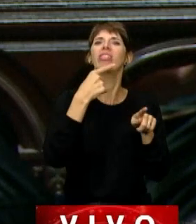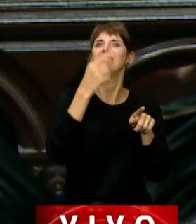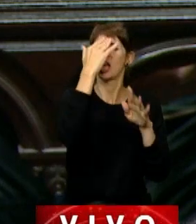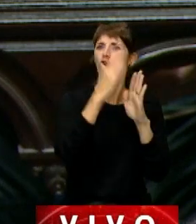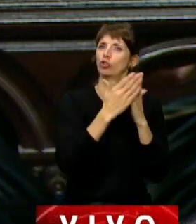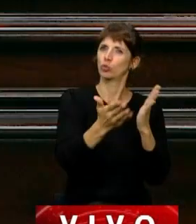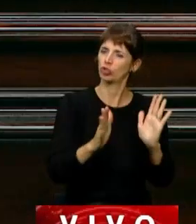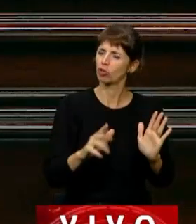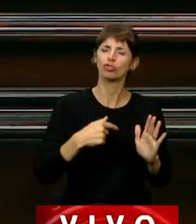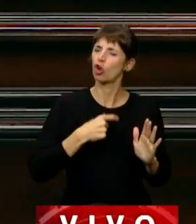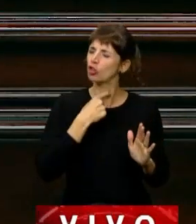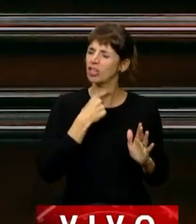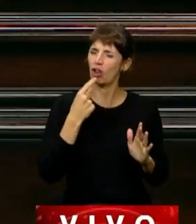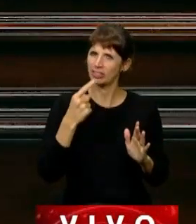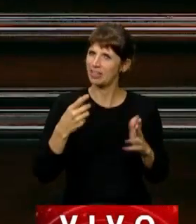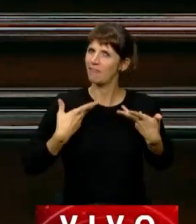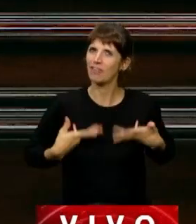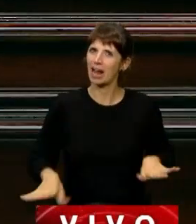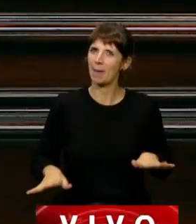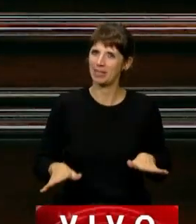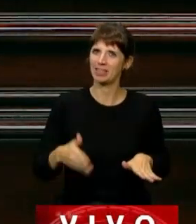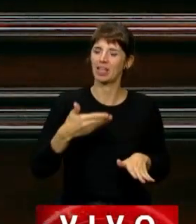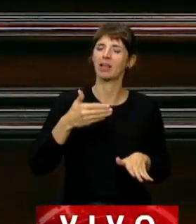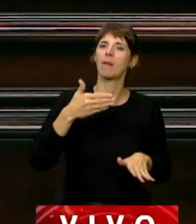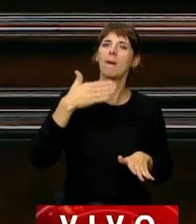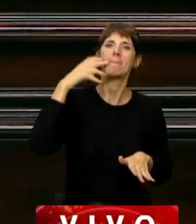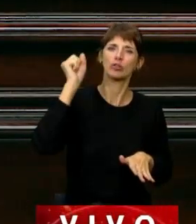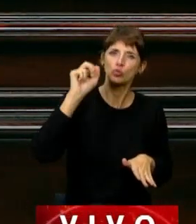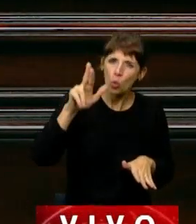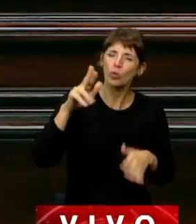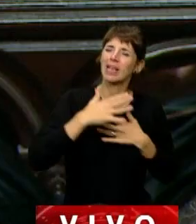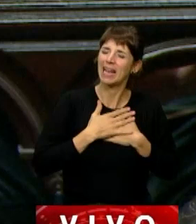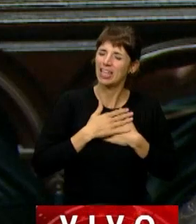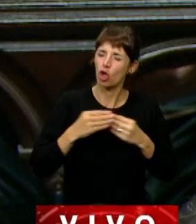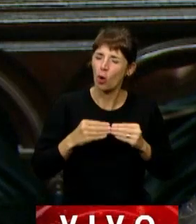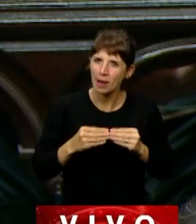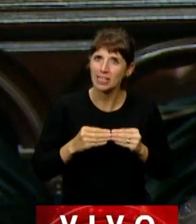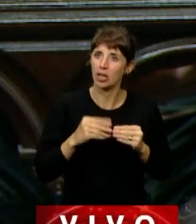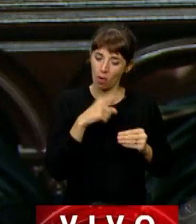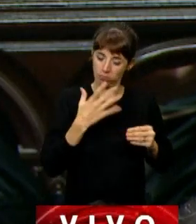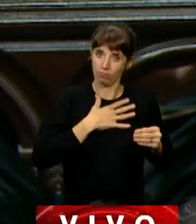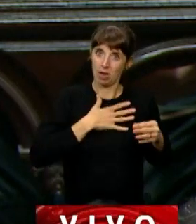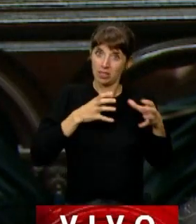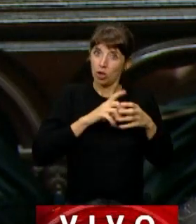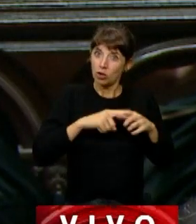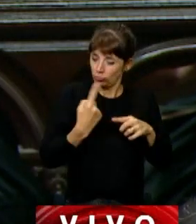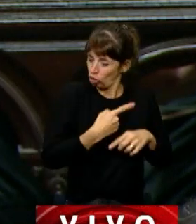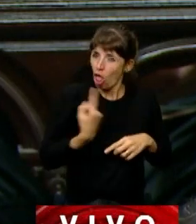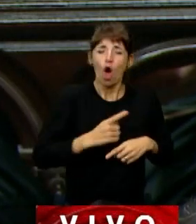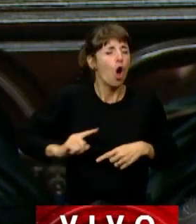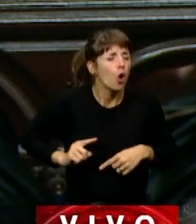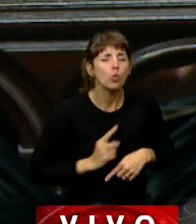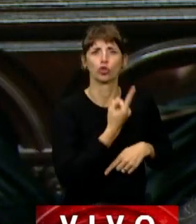sinceridad, jefe de gabinete Juan Mansur, querido compañero, nuestro bloque se siente orgulloso, no solamente de su